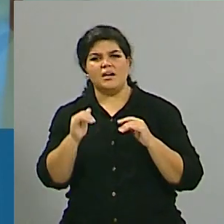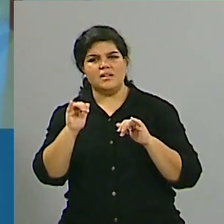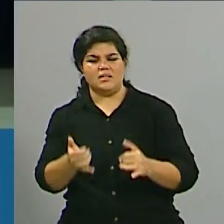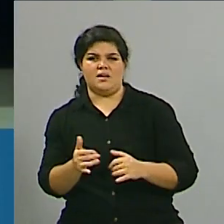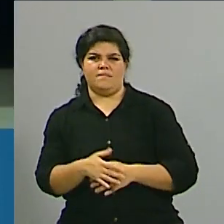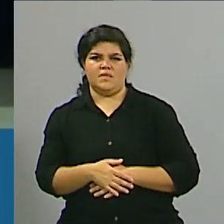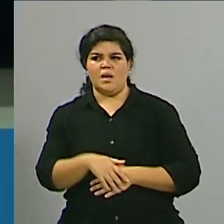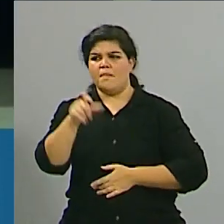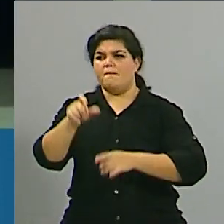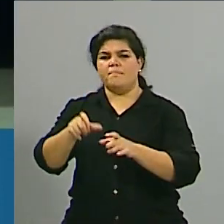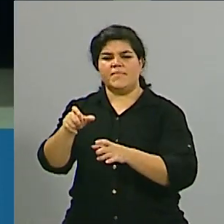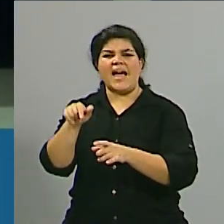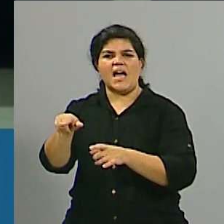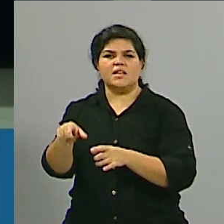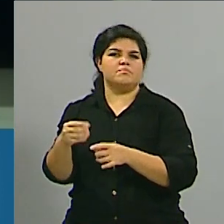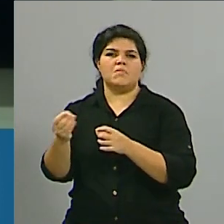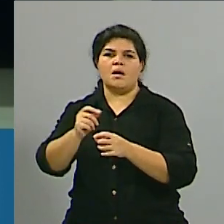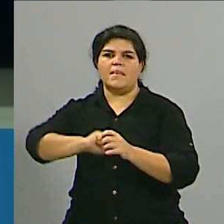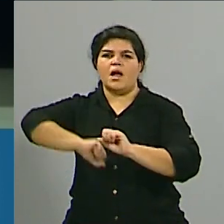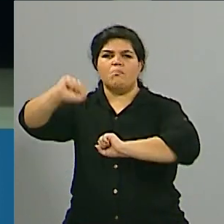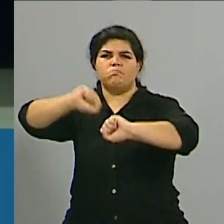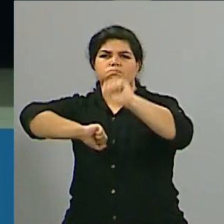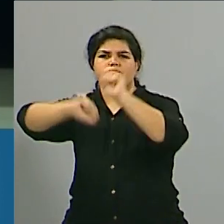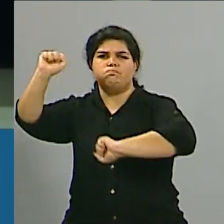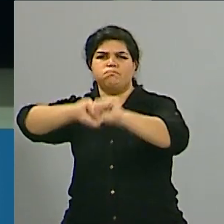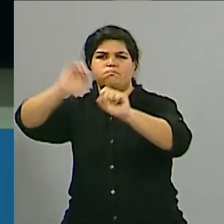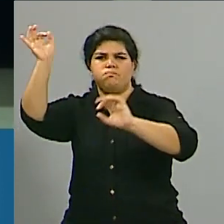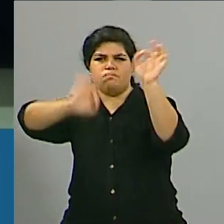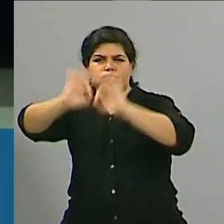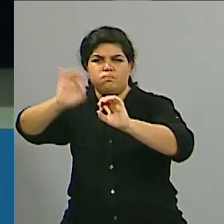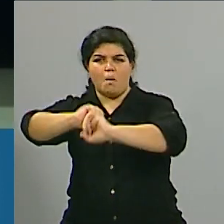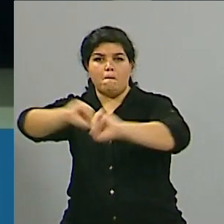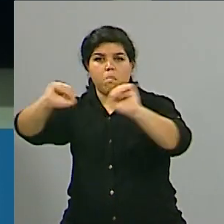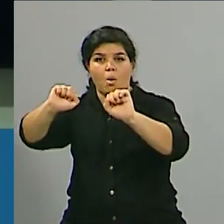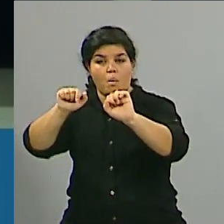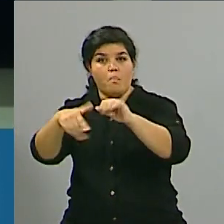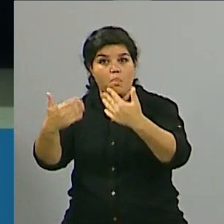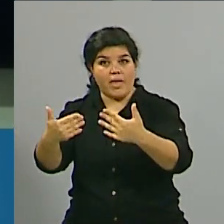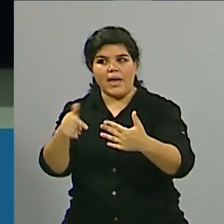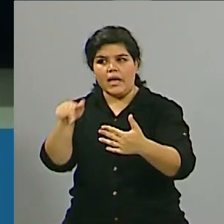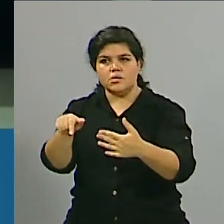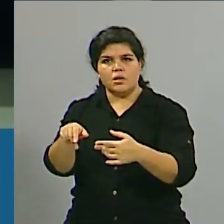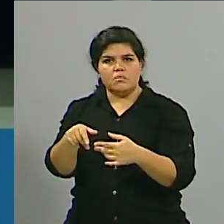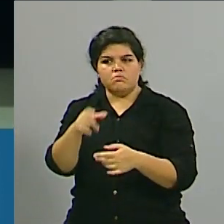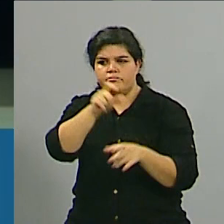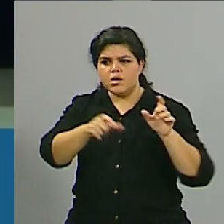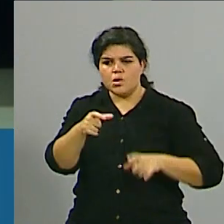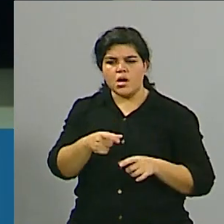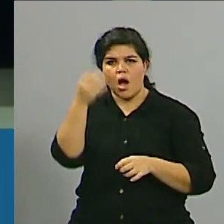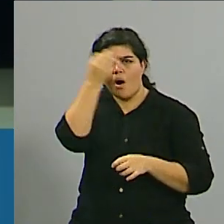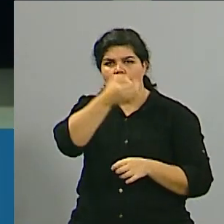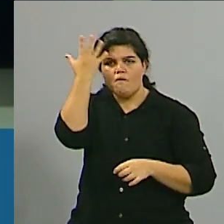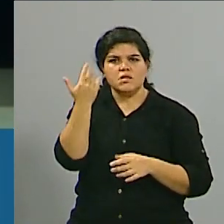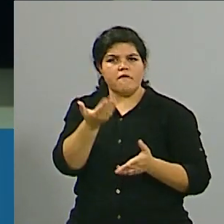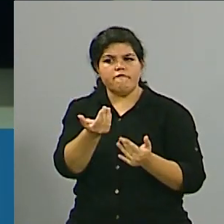no lo tiene, donde nosotros deberíamos tener un gran centro polo productivo industrial con la